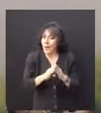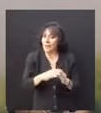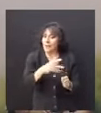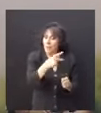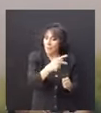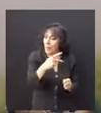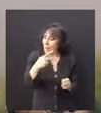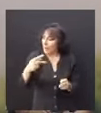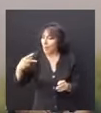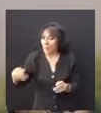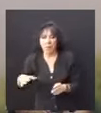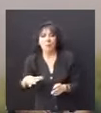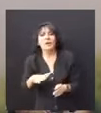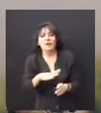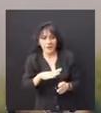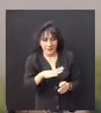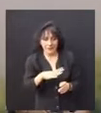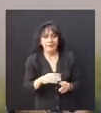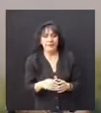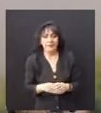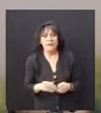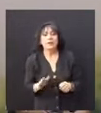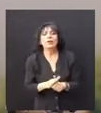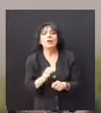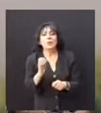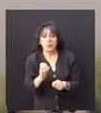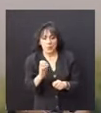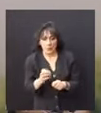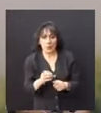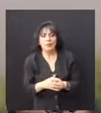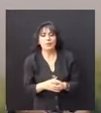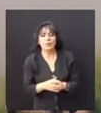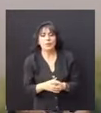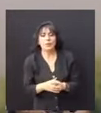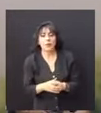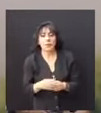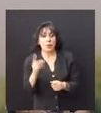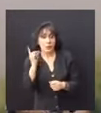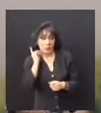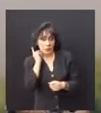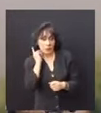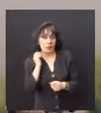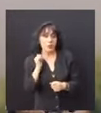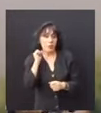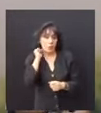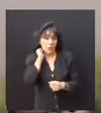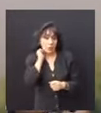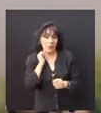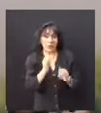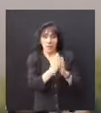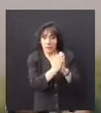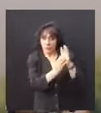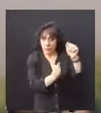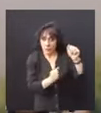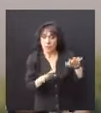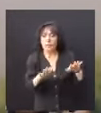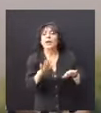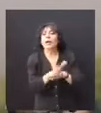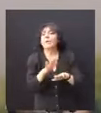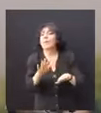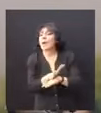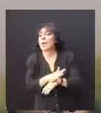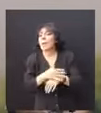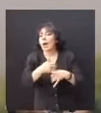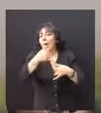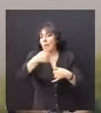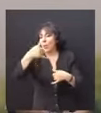eso vamos a cambiar con senadores y diputados la ley y la constitución para que el Infonavit